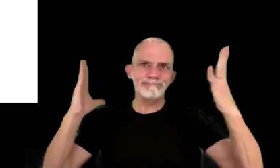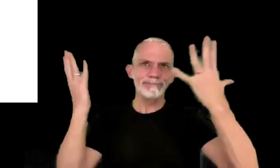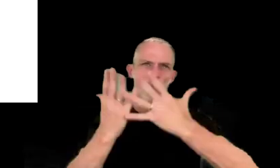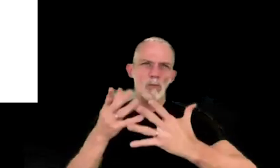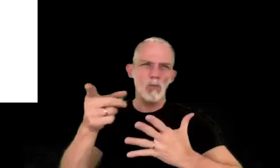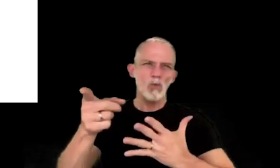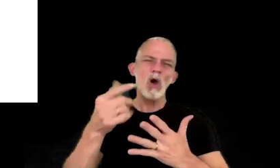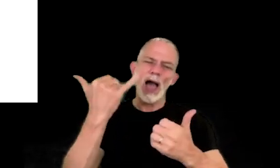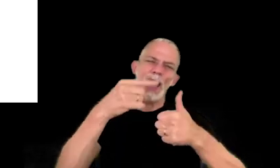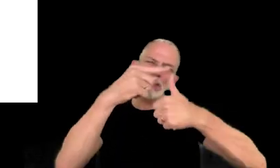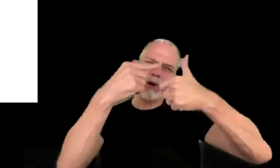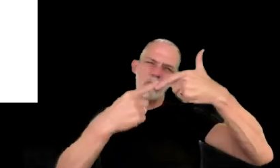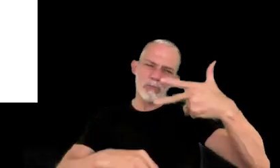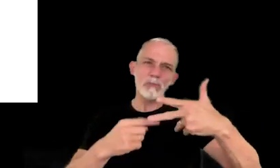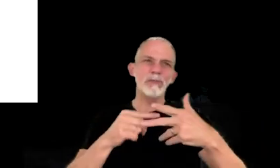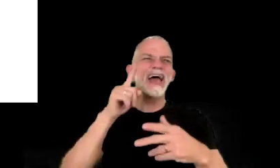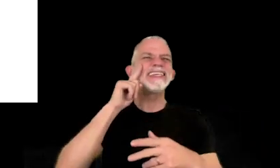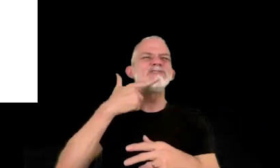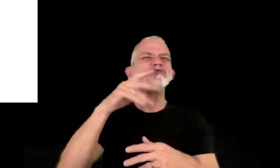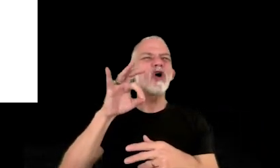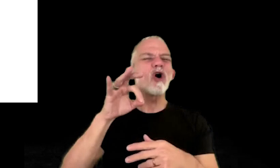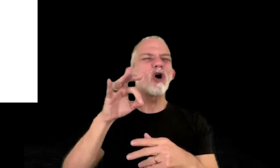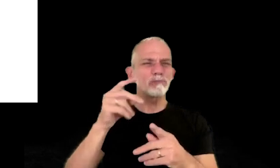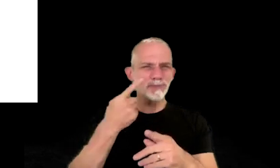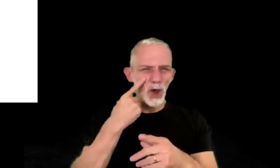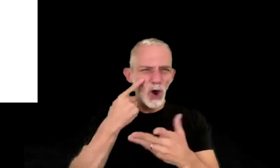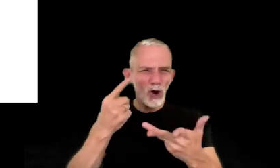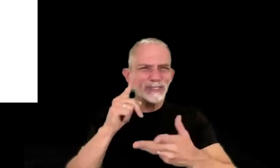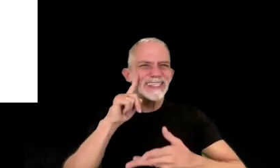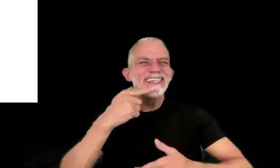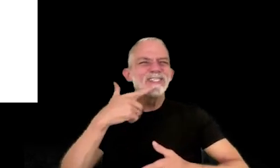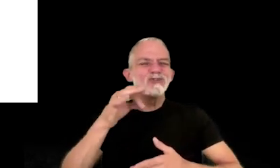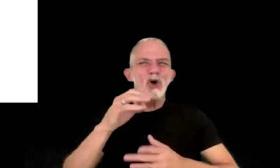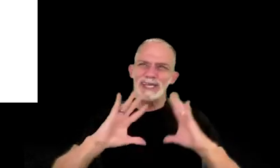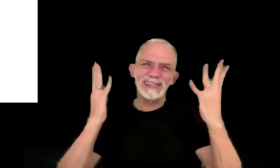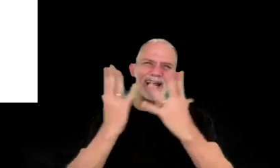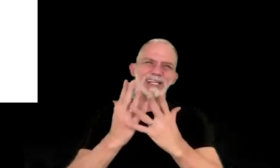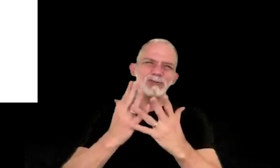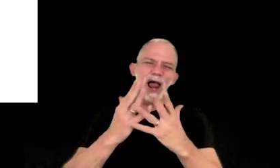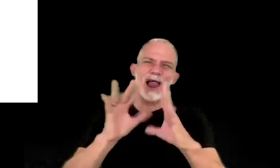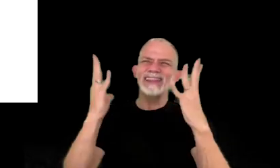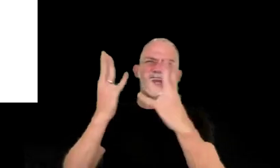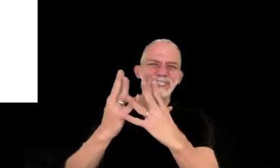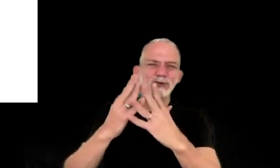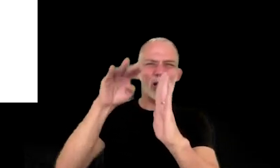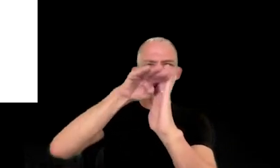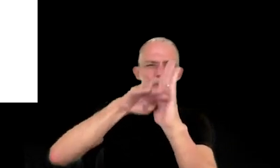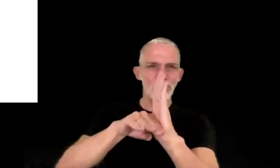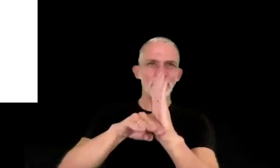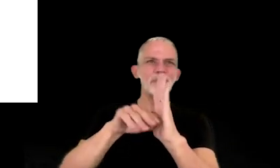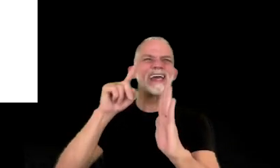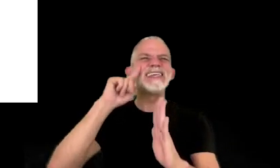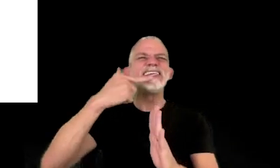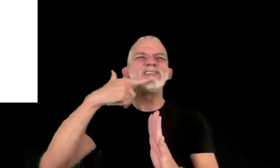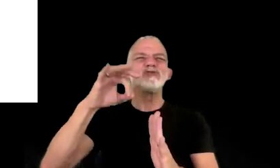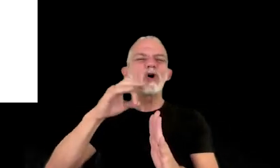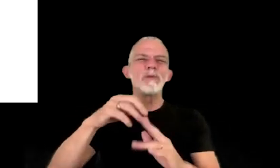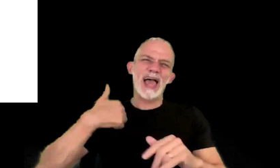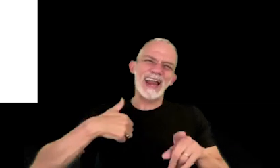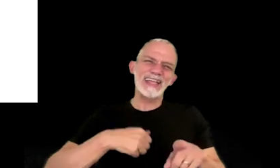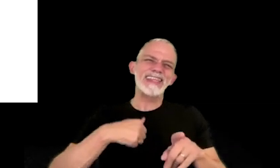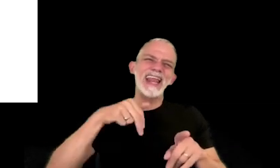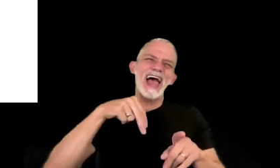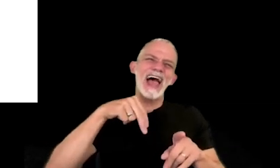son varias. Hay normas ISO, ISO ustedes conocen que es International Standard Organization, que es la norma CIRAM argentinas.